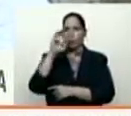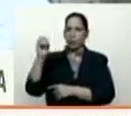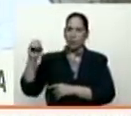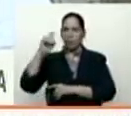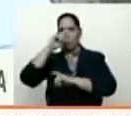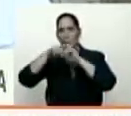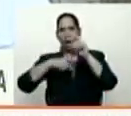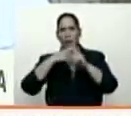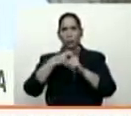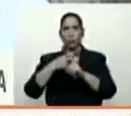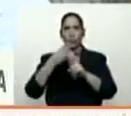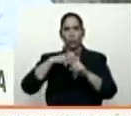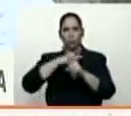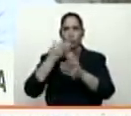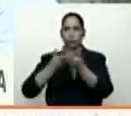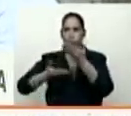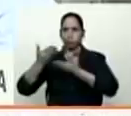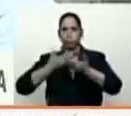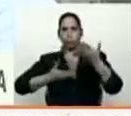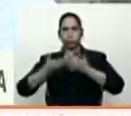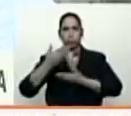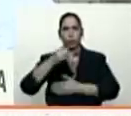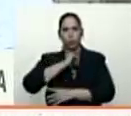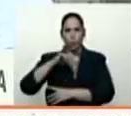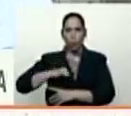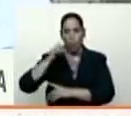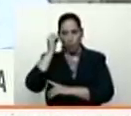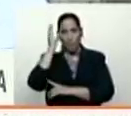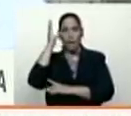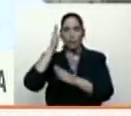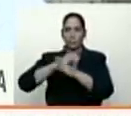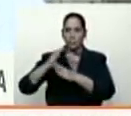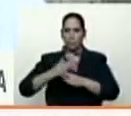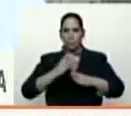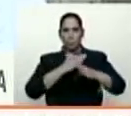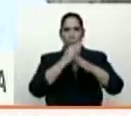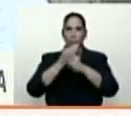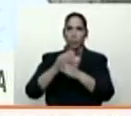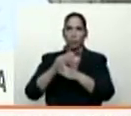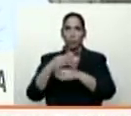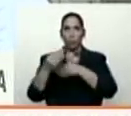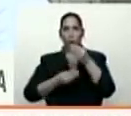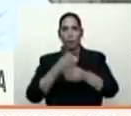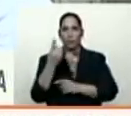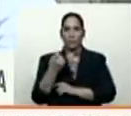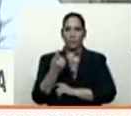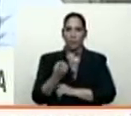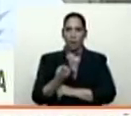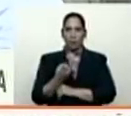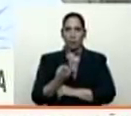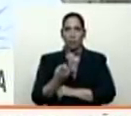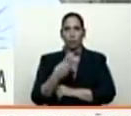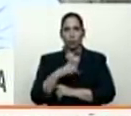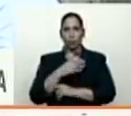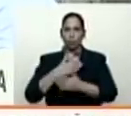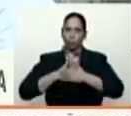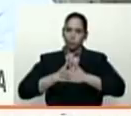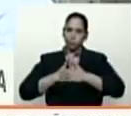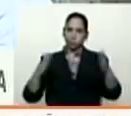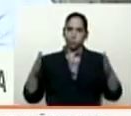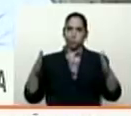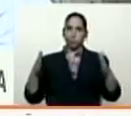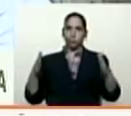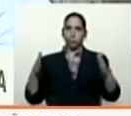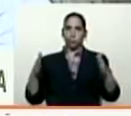correcto. Somos capaces de compartir lo que nos hace falta. Somos hospitalarios.